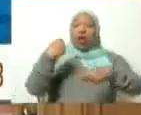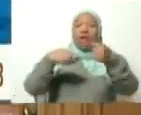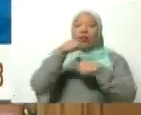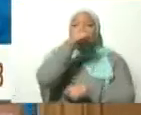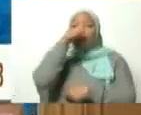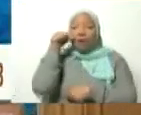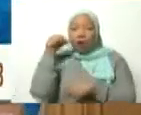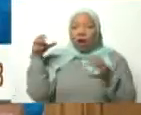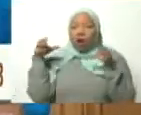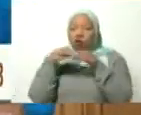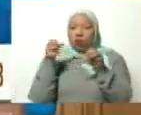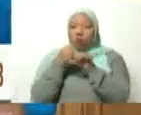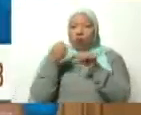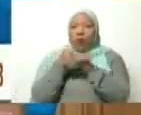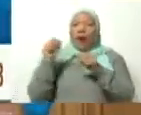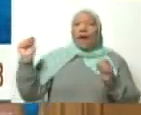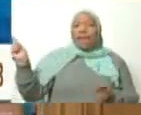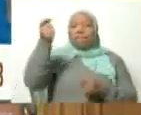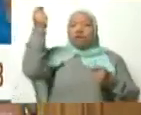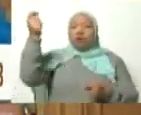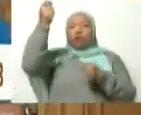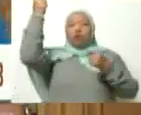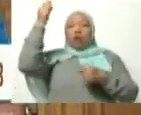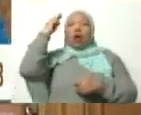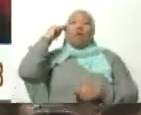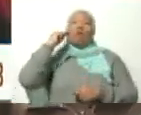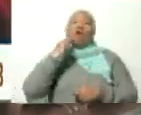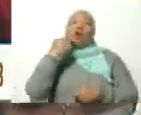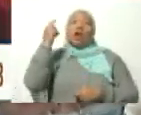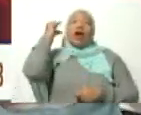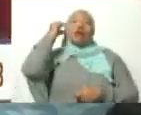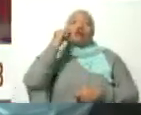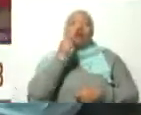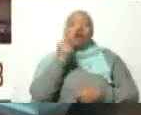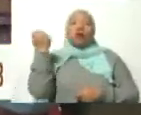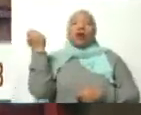narcotraficantes en el Apure, en Bolívar, en Sucre, en Falcón.